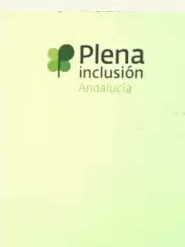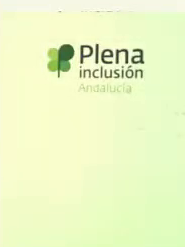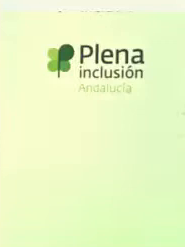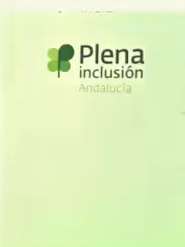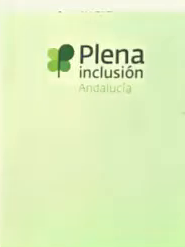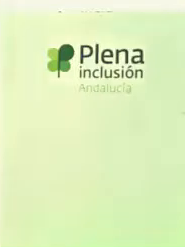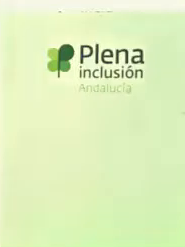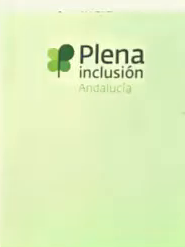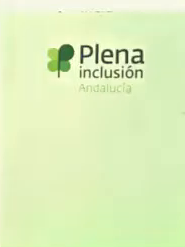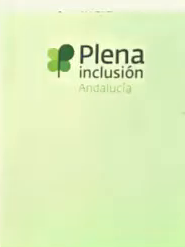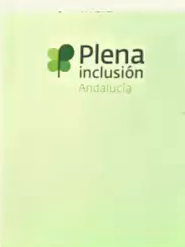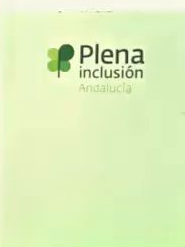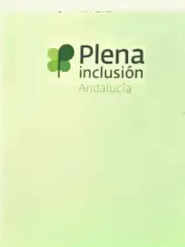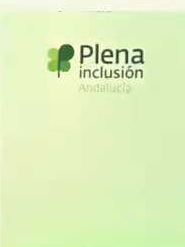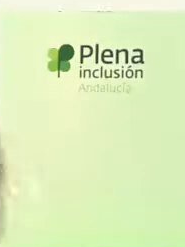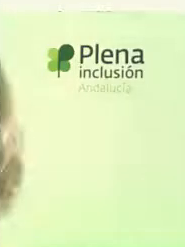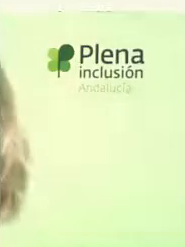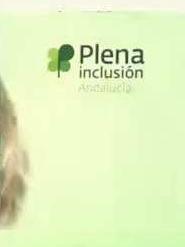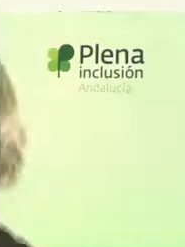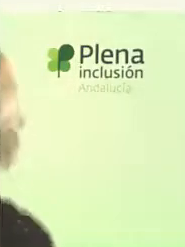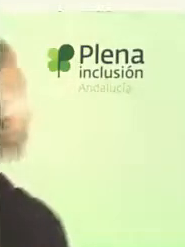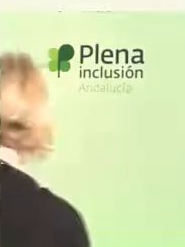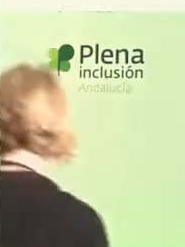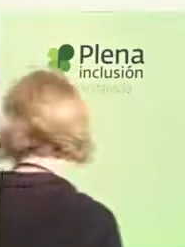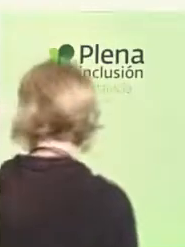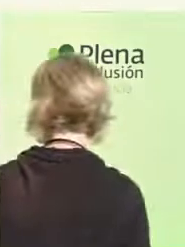¿Vale? Hay gente ya sufriendo con asentir y seguir tocando.